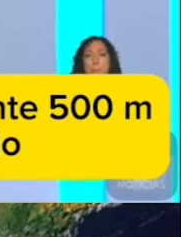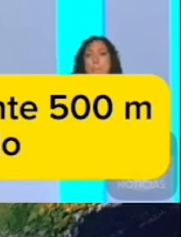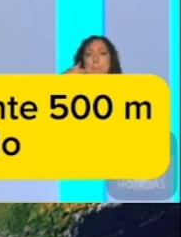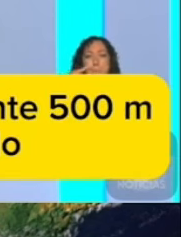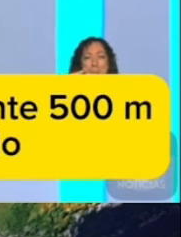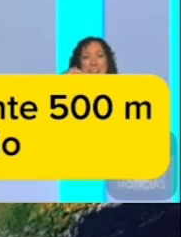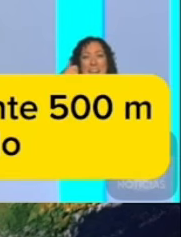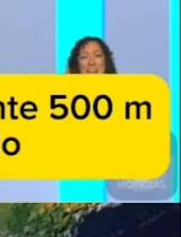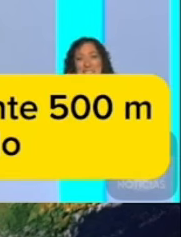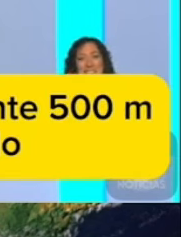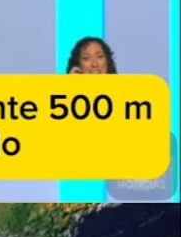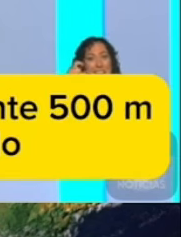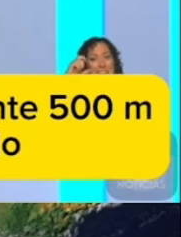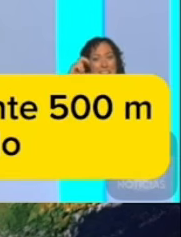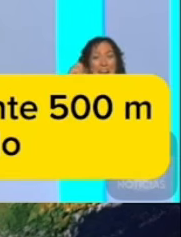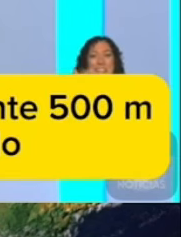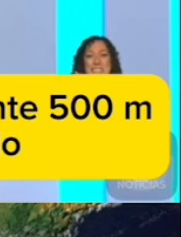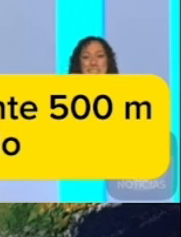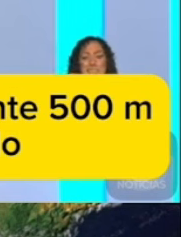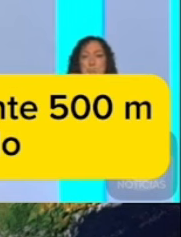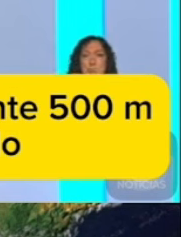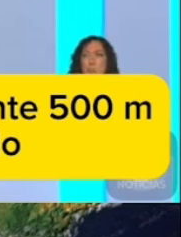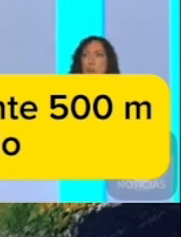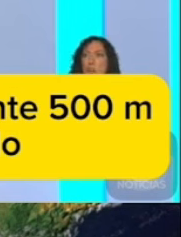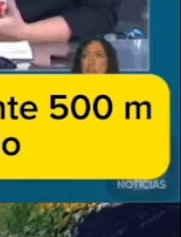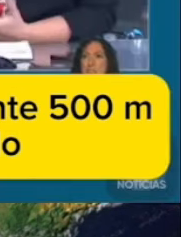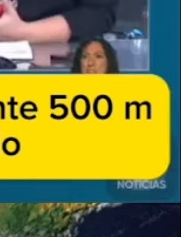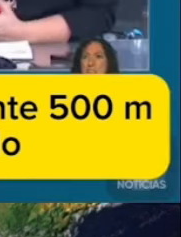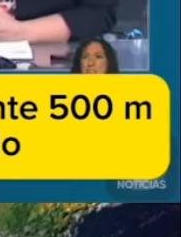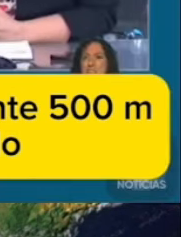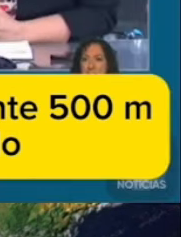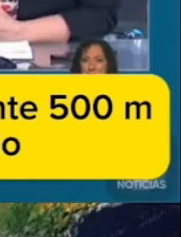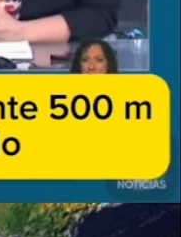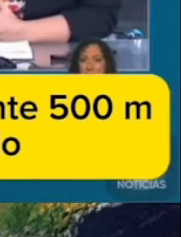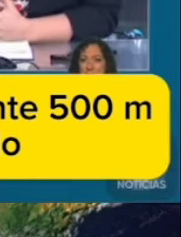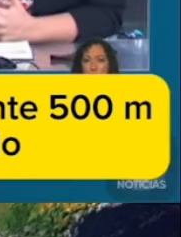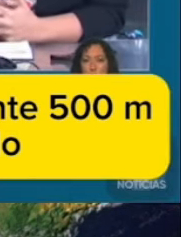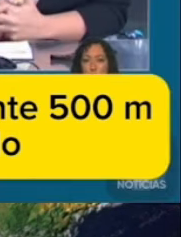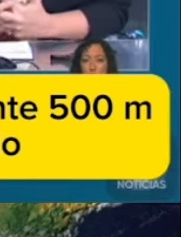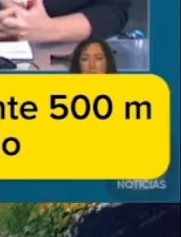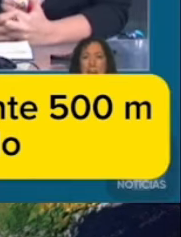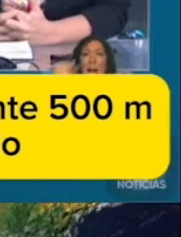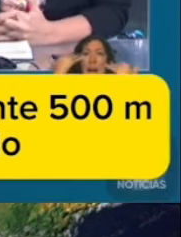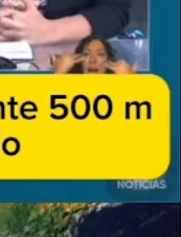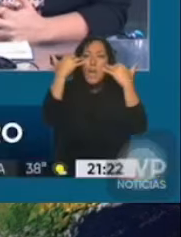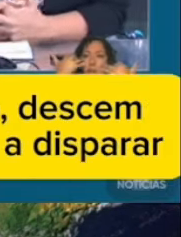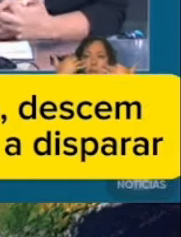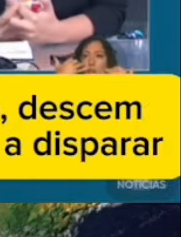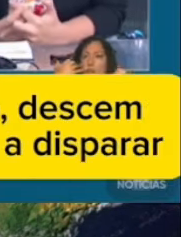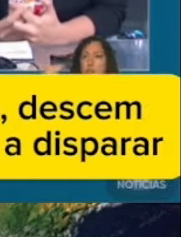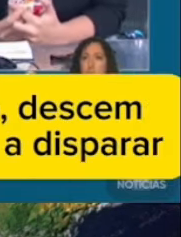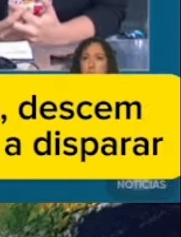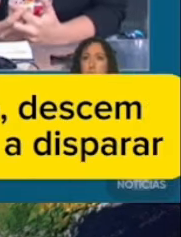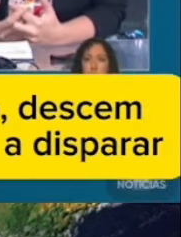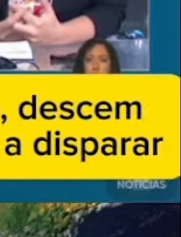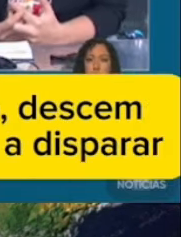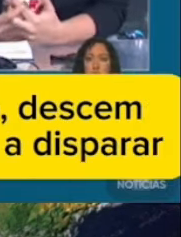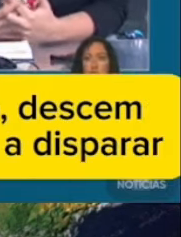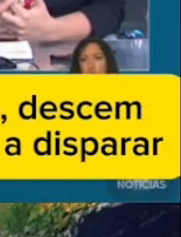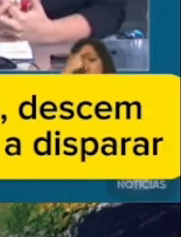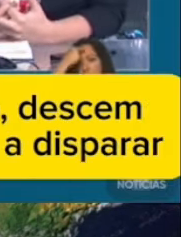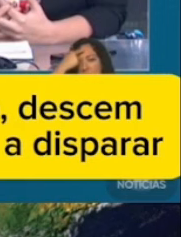Hicieron aproximadamente 500 metros y no funcionaba el aire acondicionado, por lo cual el chofer decide volver a la